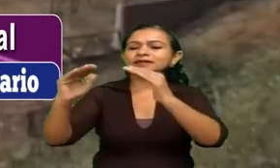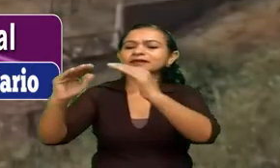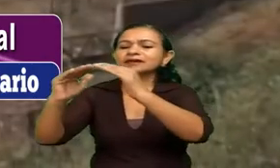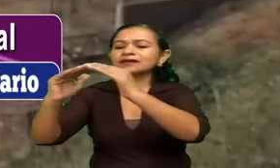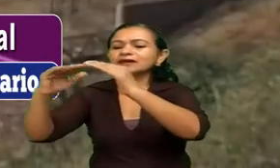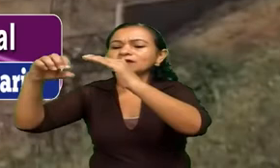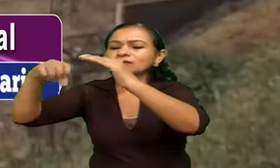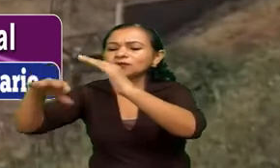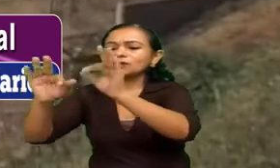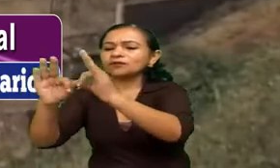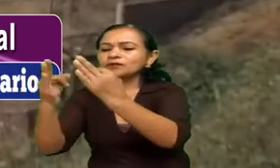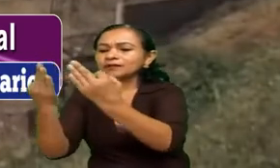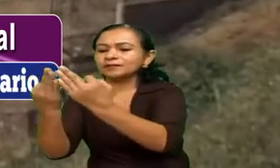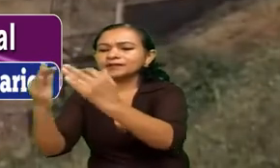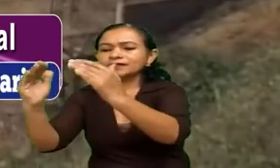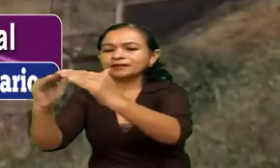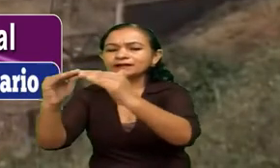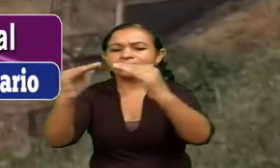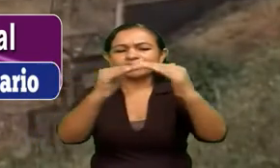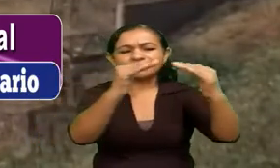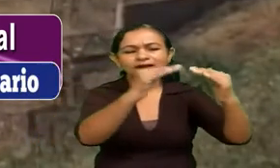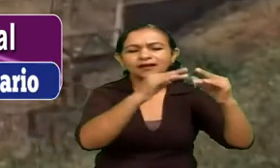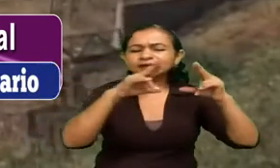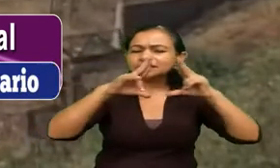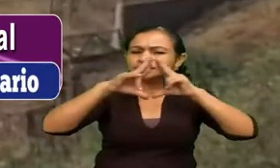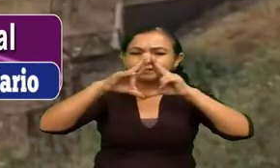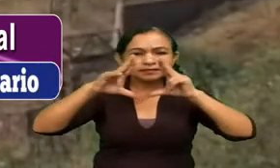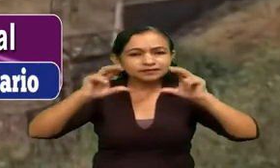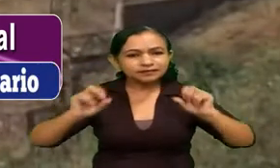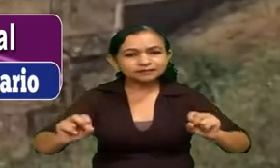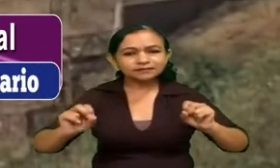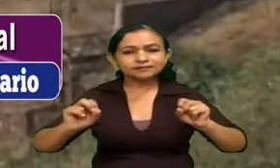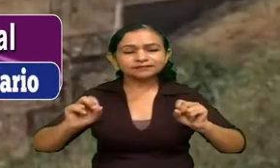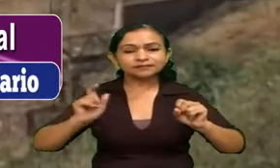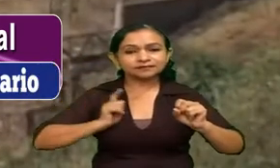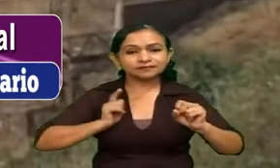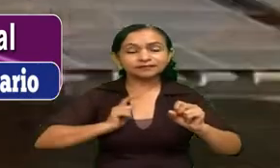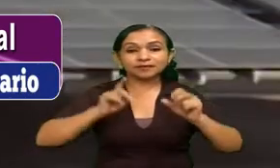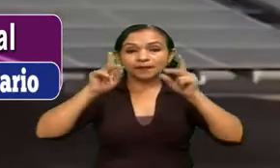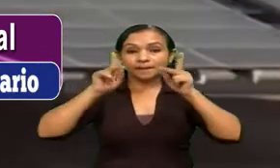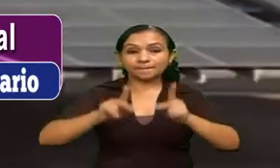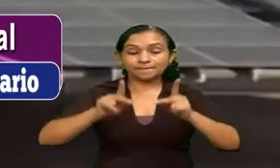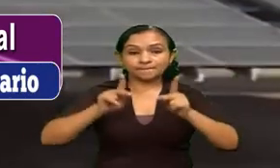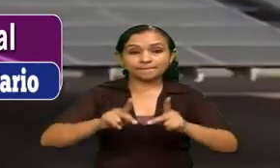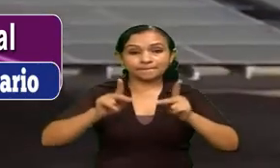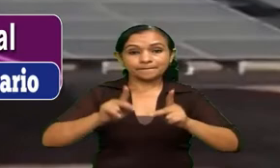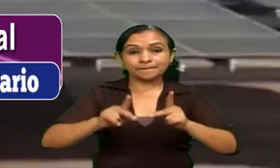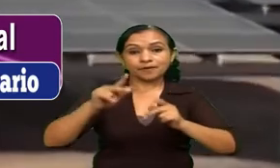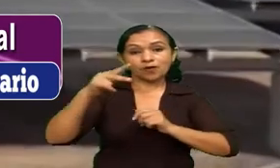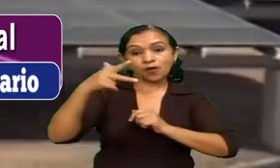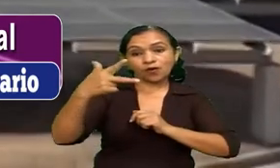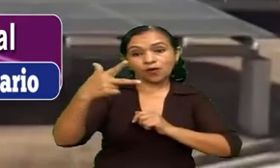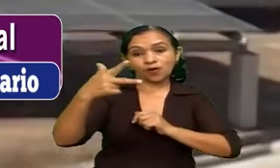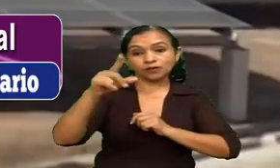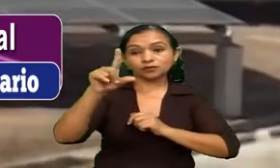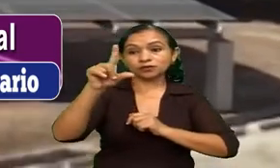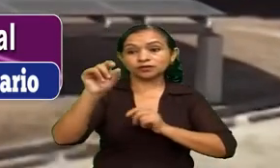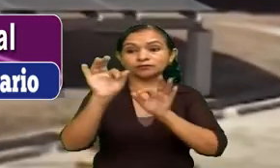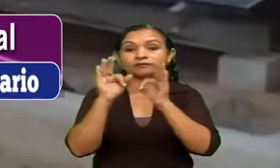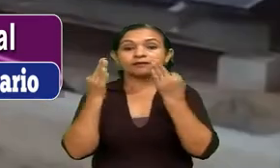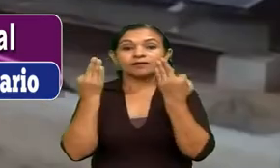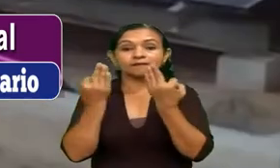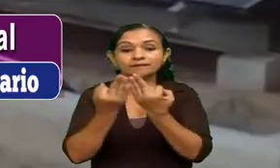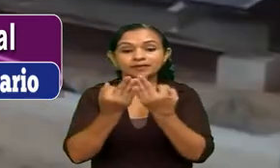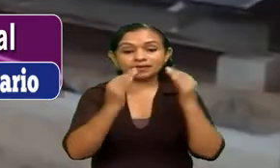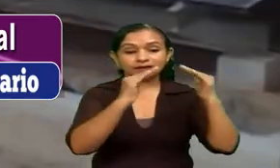familias nicaragüenses. En todo el territorio nacional. En todo el territorio. Hay personas que están, son 8 o 10 familias, ¿sí?